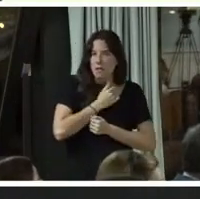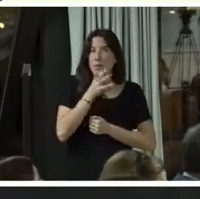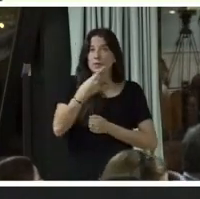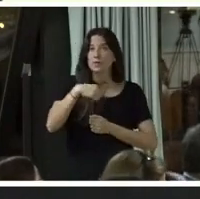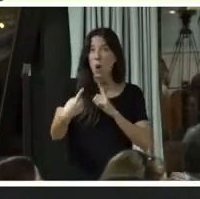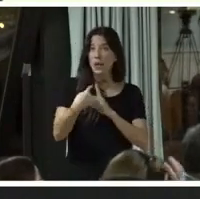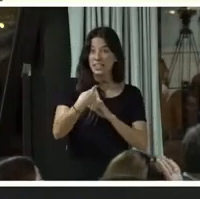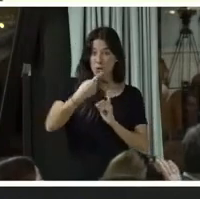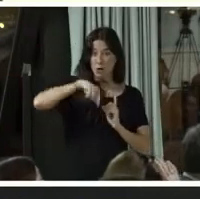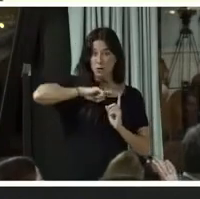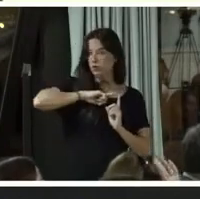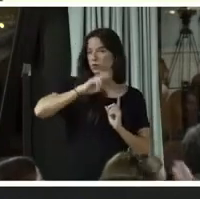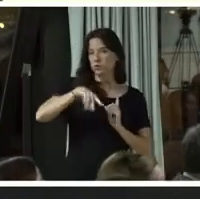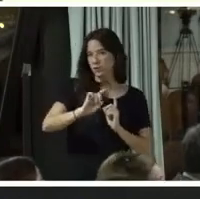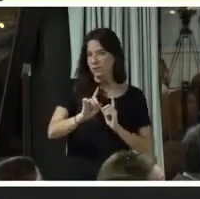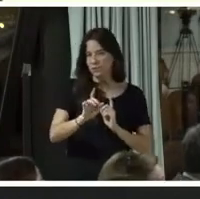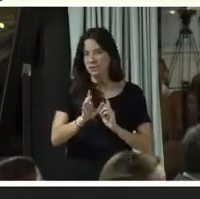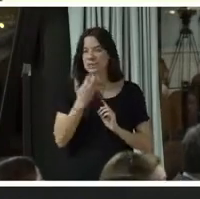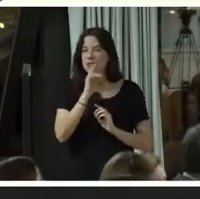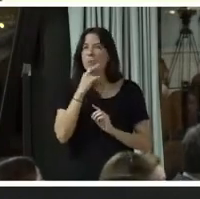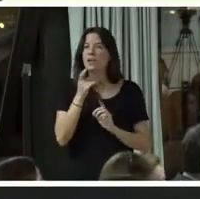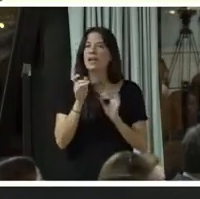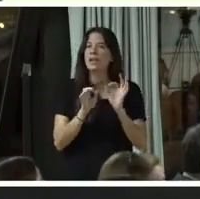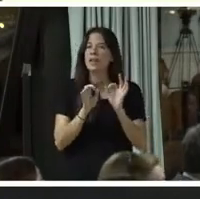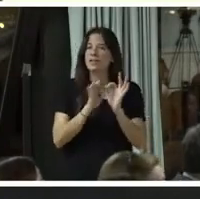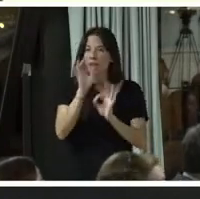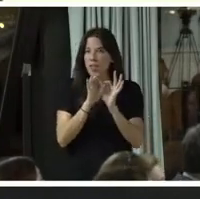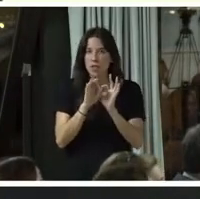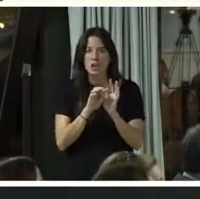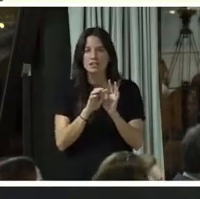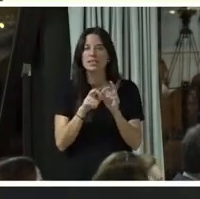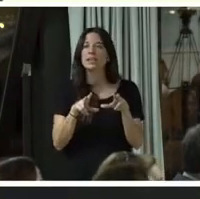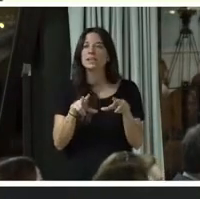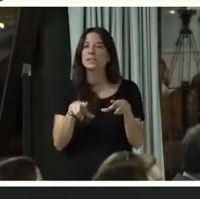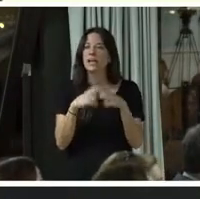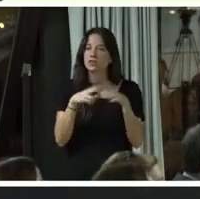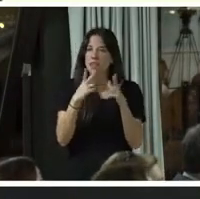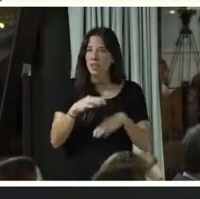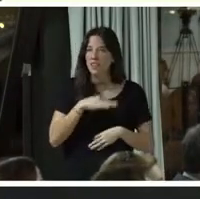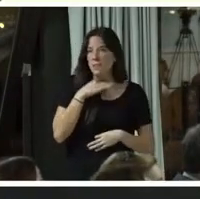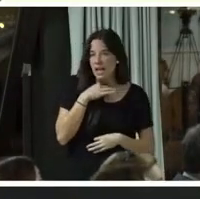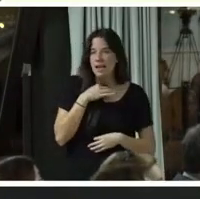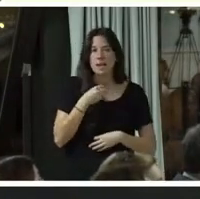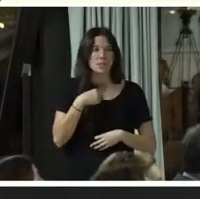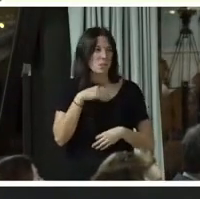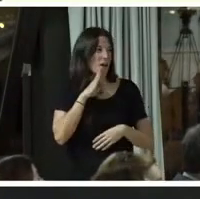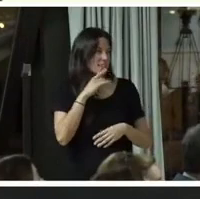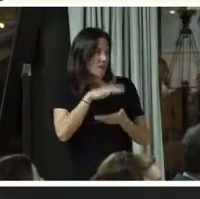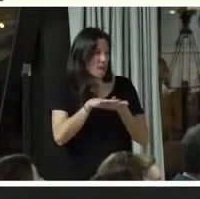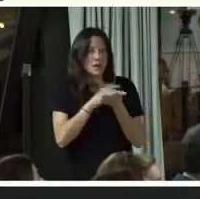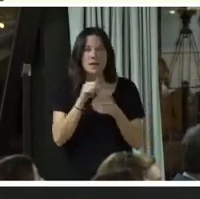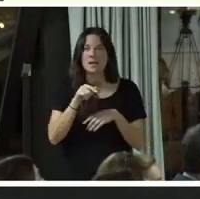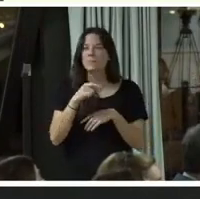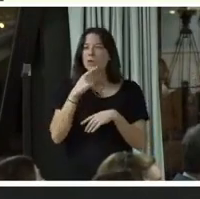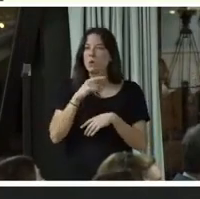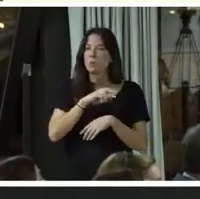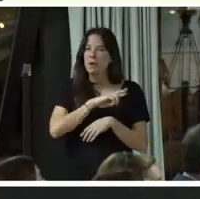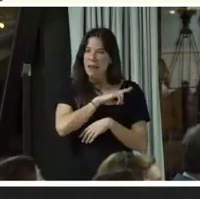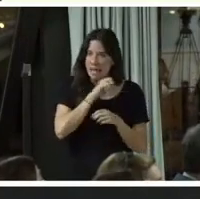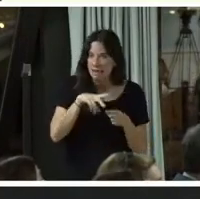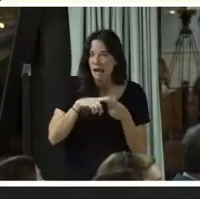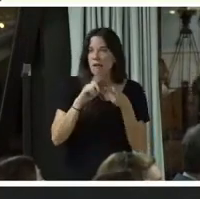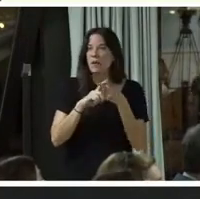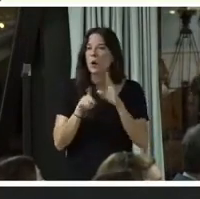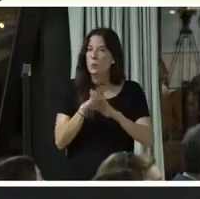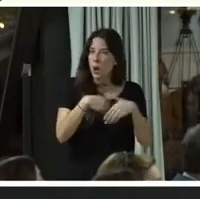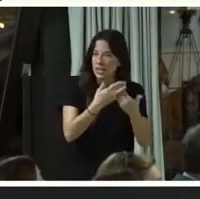organizaciones de la sociedad civil especialmente las que comentaba la compañera las organizaciones de la sociedad civil laica progresista de izquierdas que son